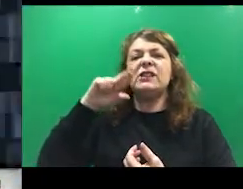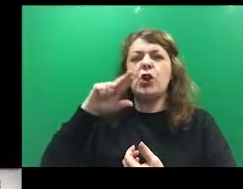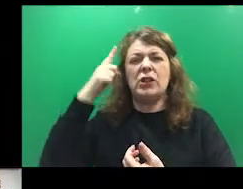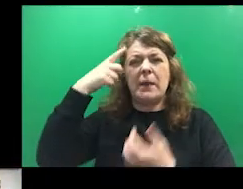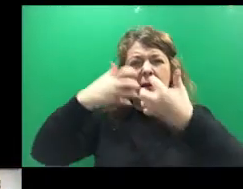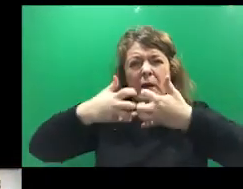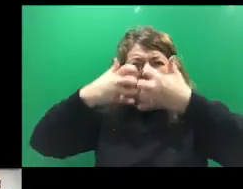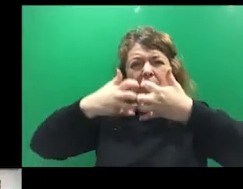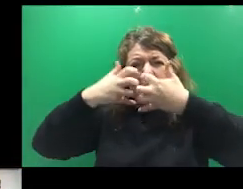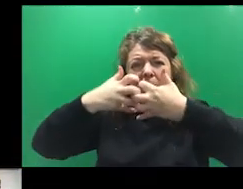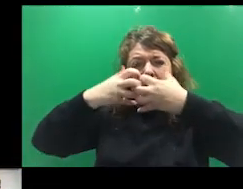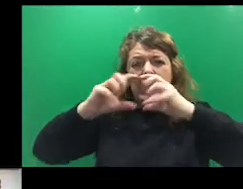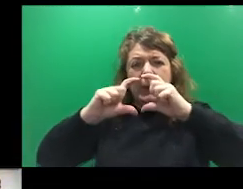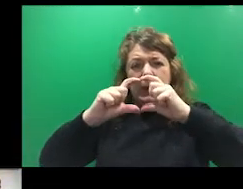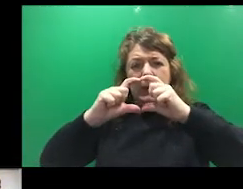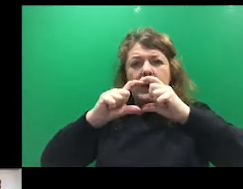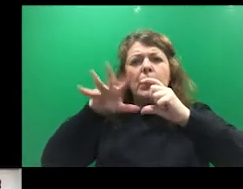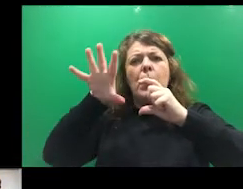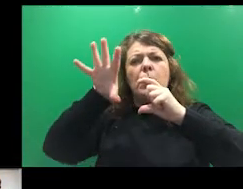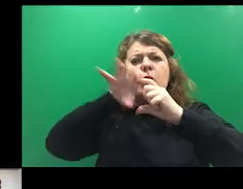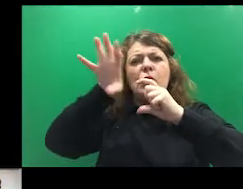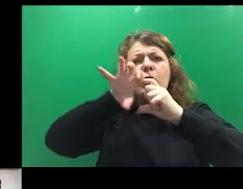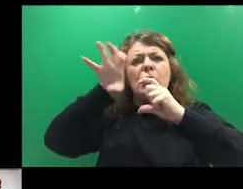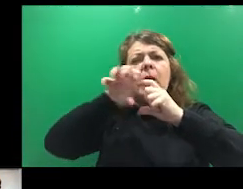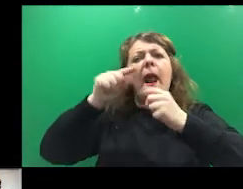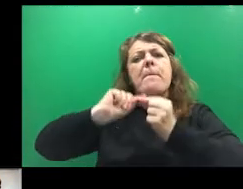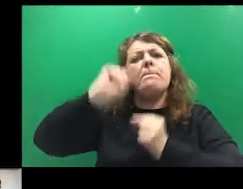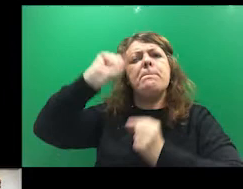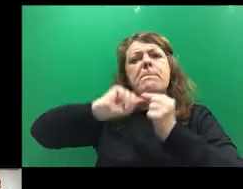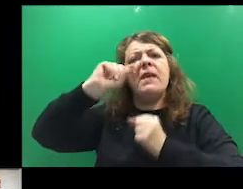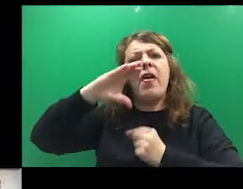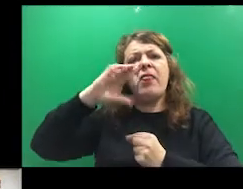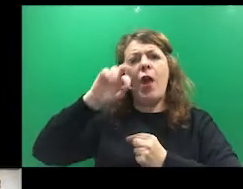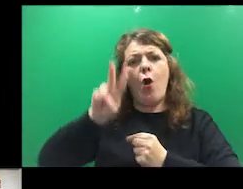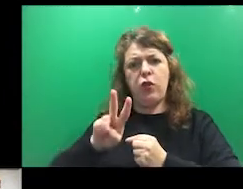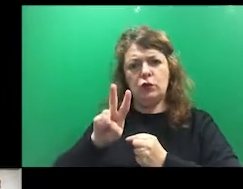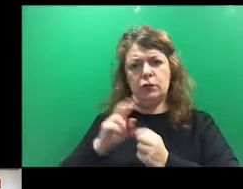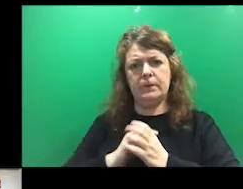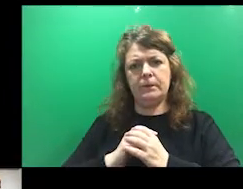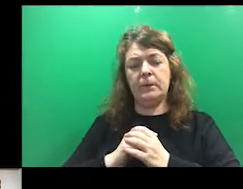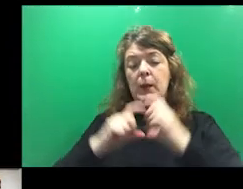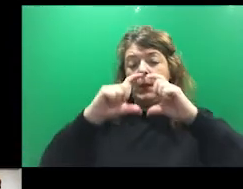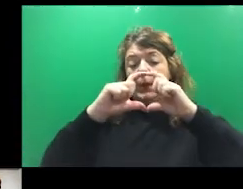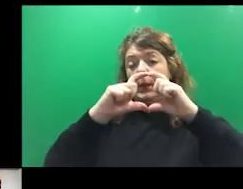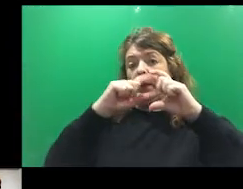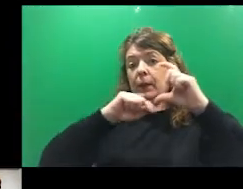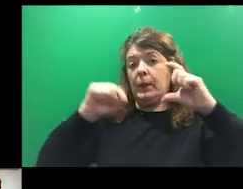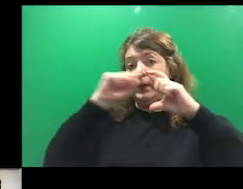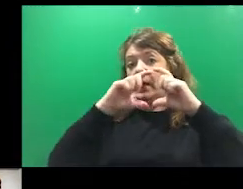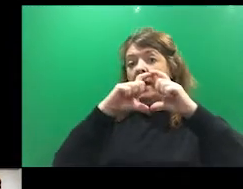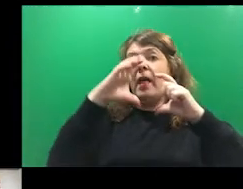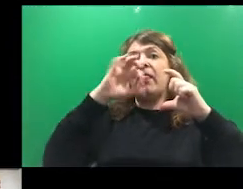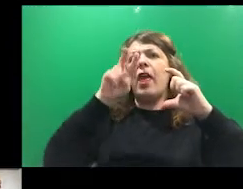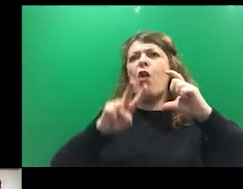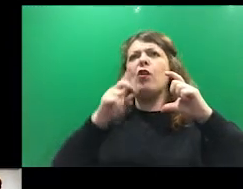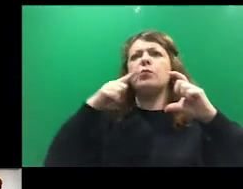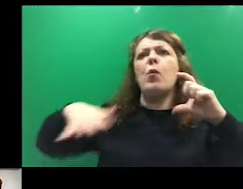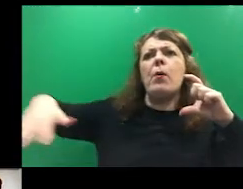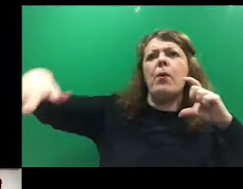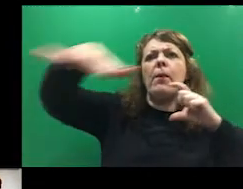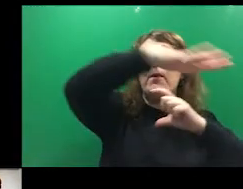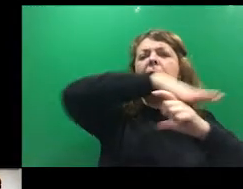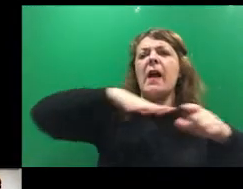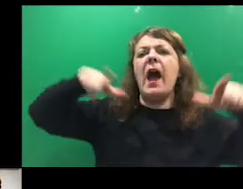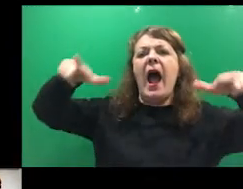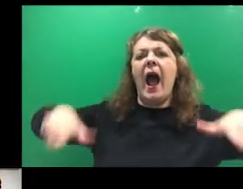¿Cómo funciona el sensor? El sensor es el cacharrito que vamos a utilizar para medir el CO2. El cacharrito mide el